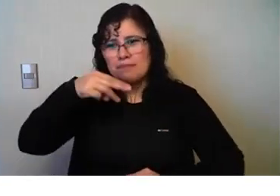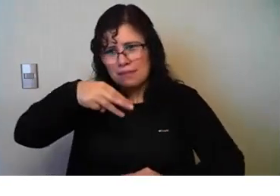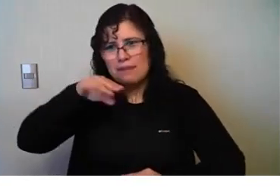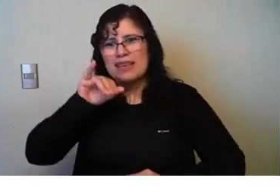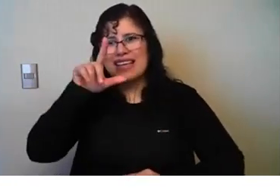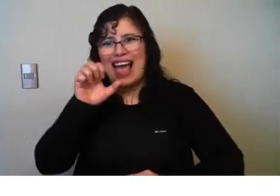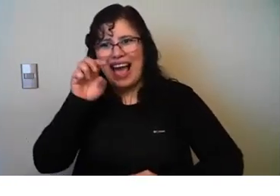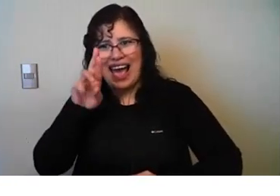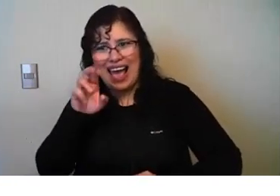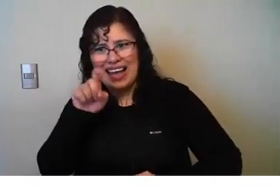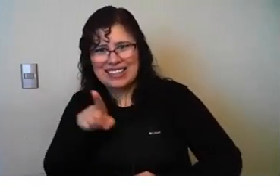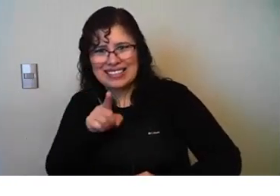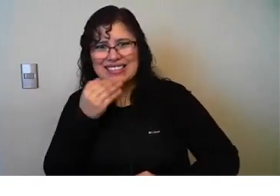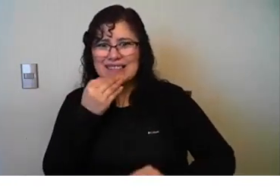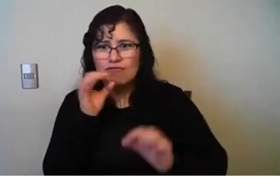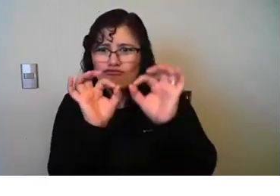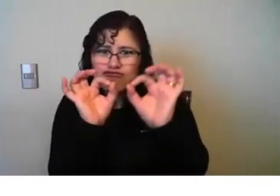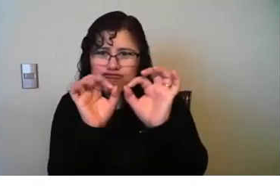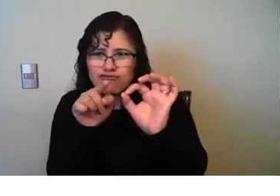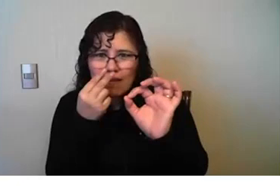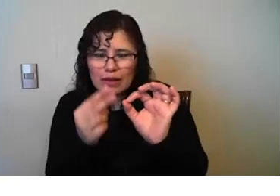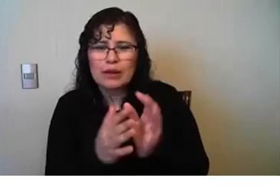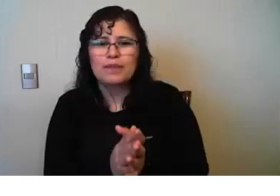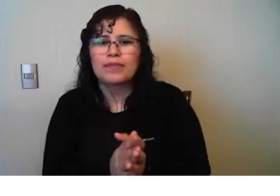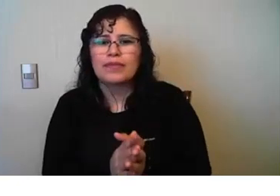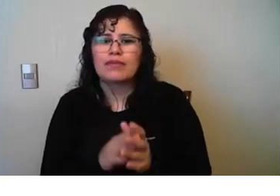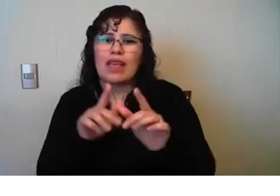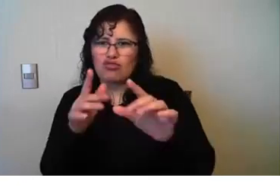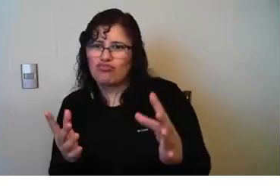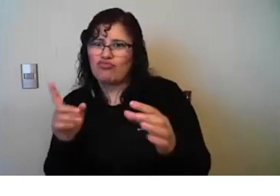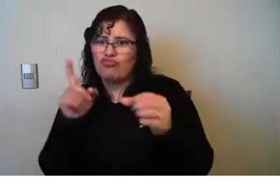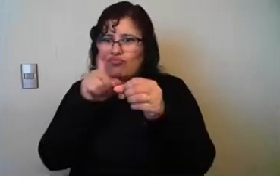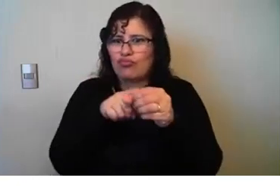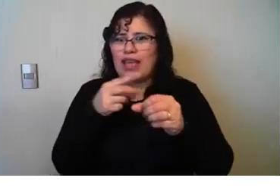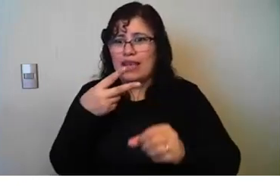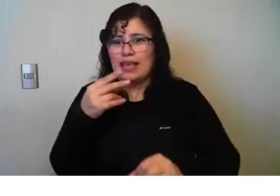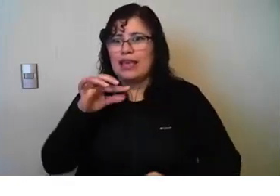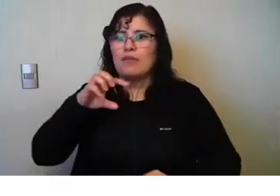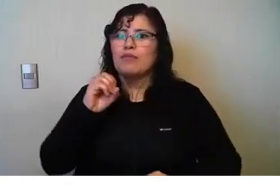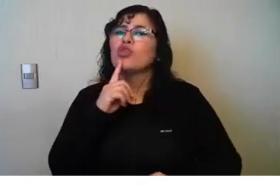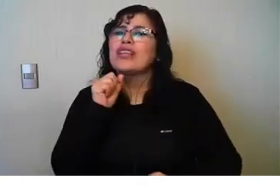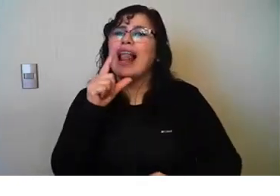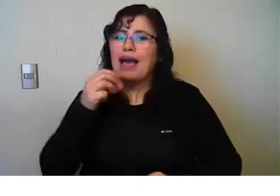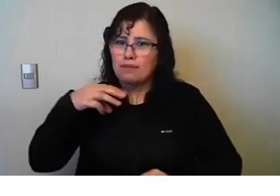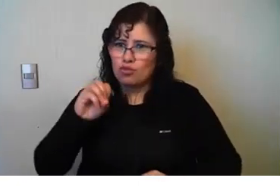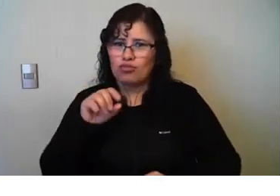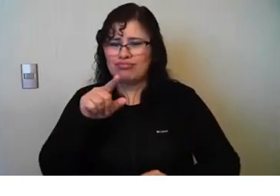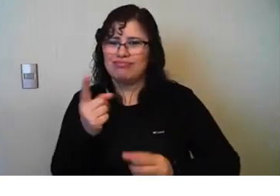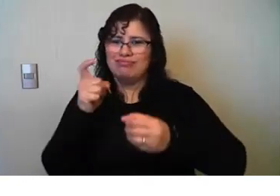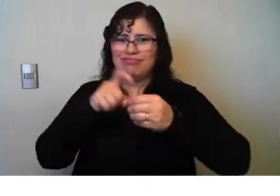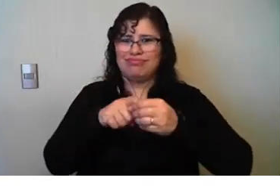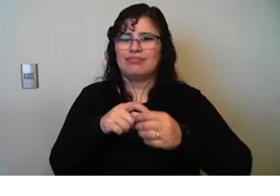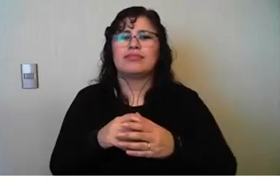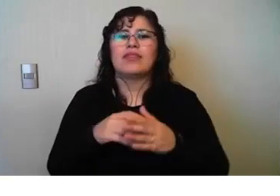que forma parte del hipotálamo, y parte de la hipófisis también forma parte del hipotálamo, y las sustancias